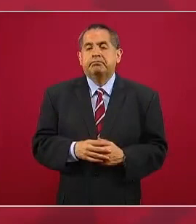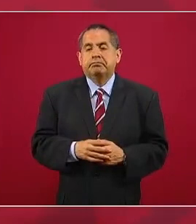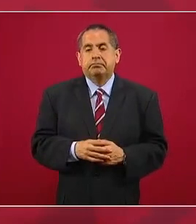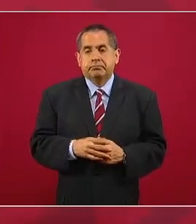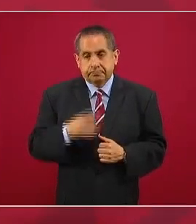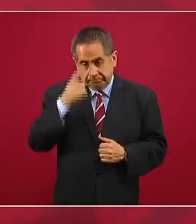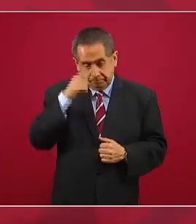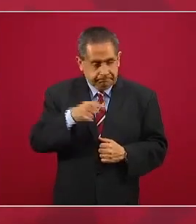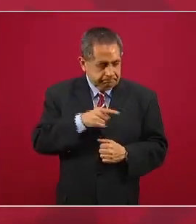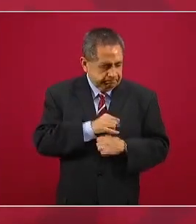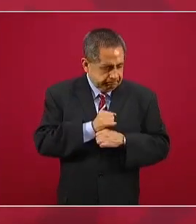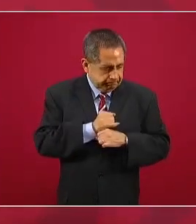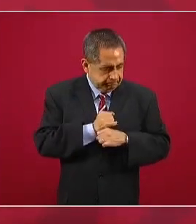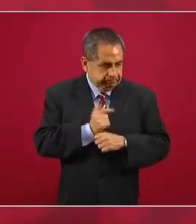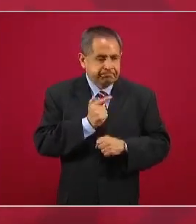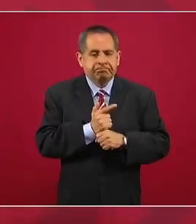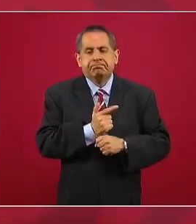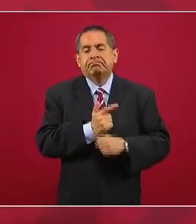a